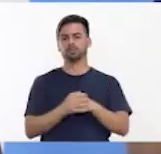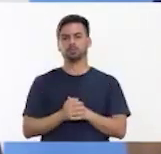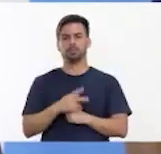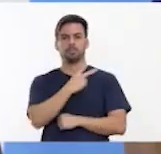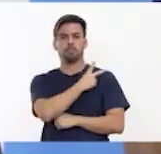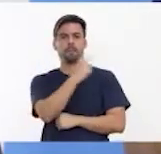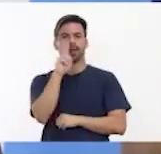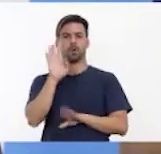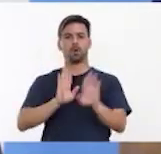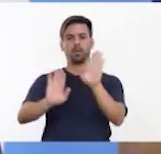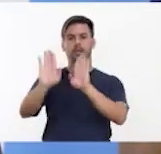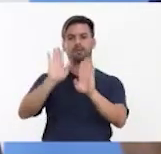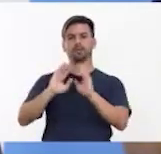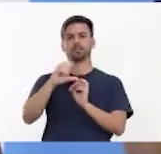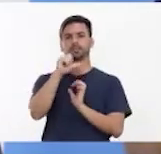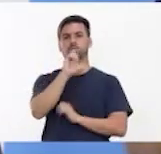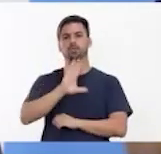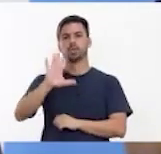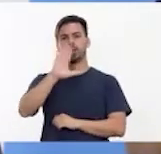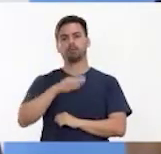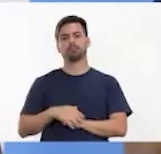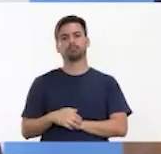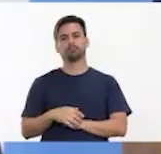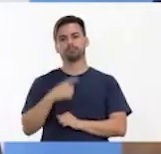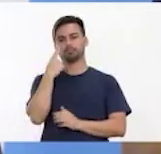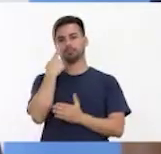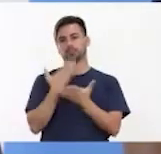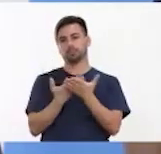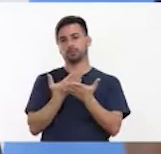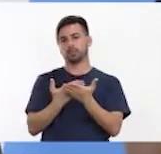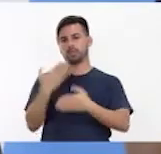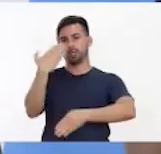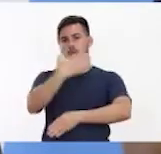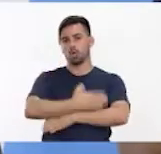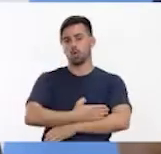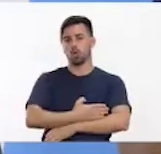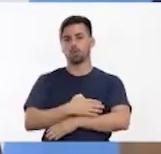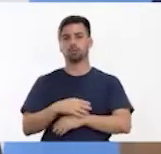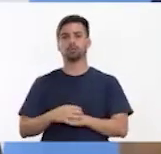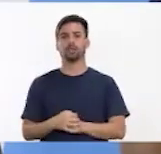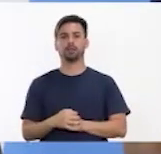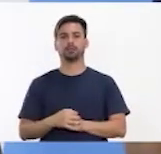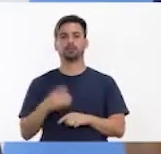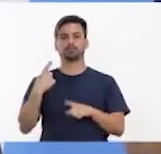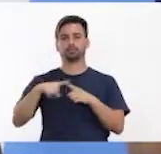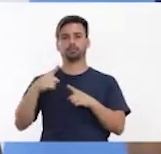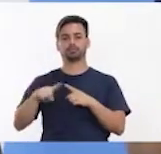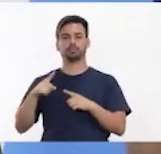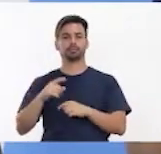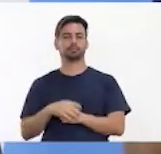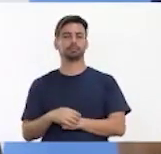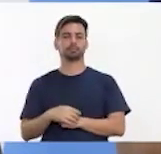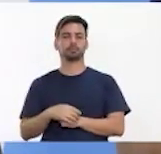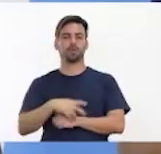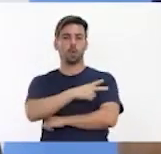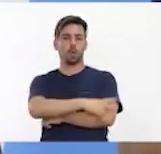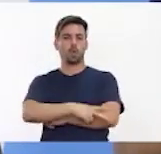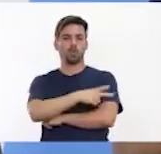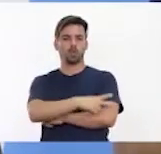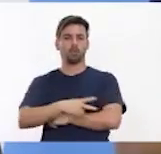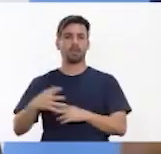sociedad, para poder enfrentar toda la avalancha diversionista que nos vienen del extranjero,